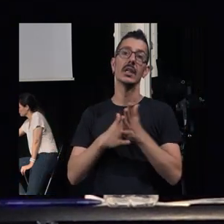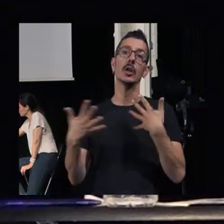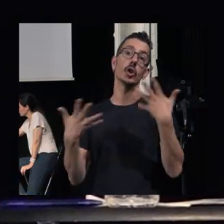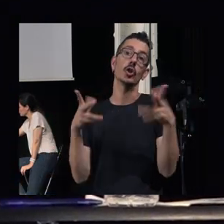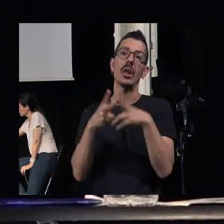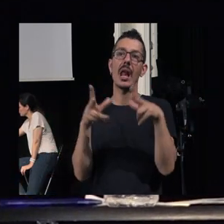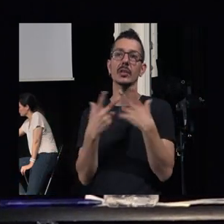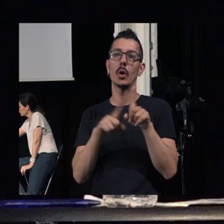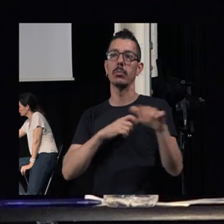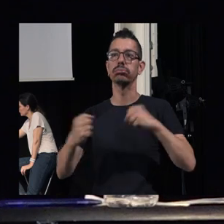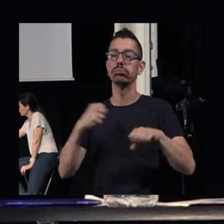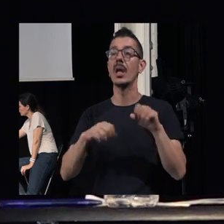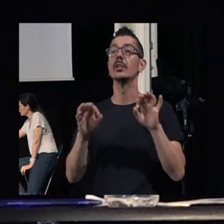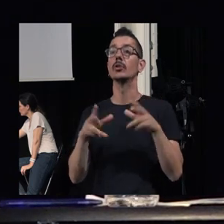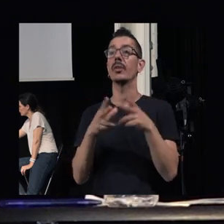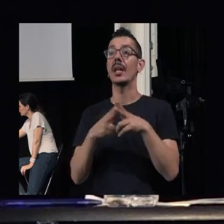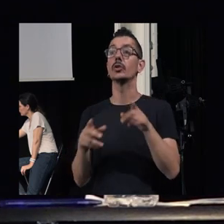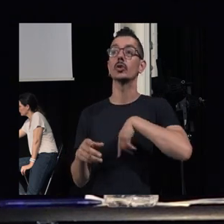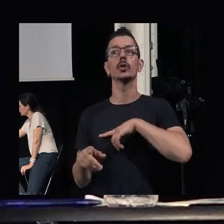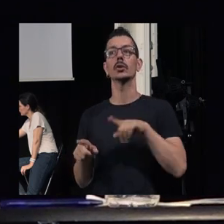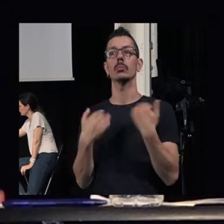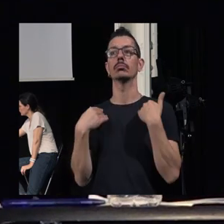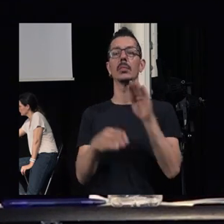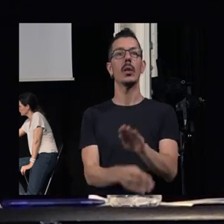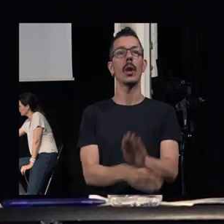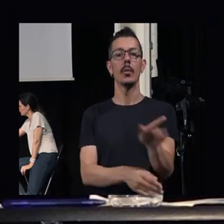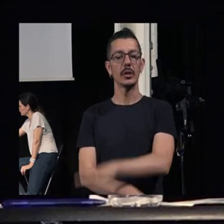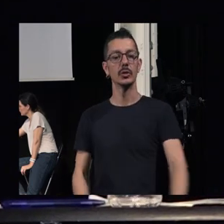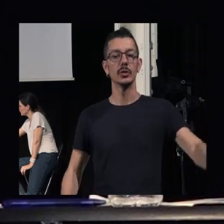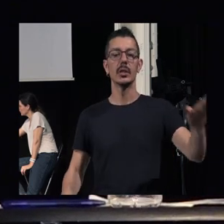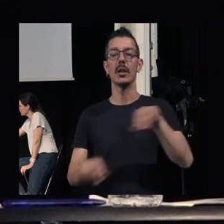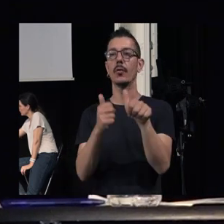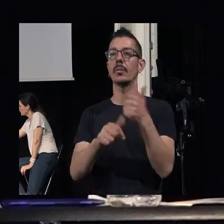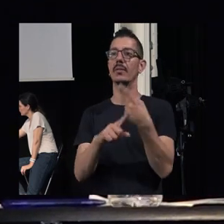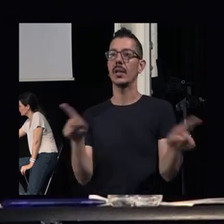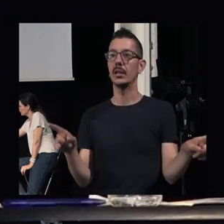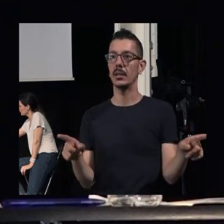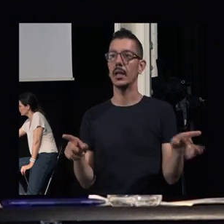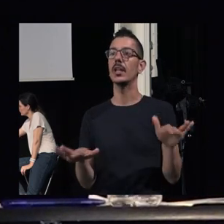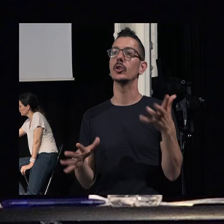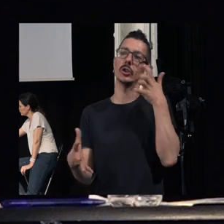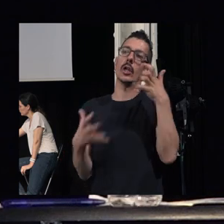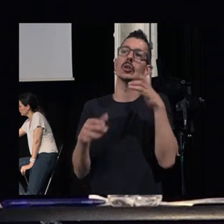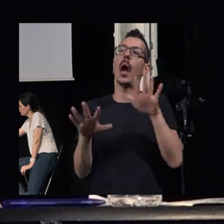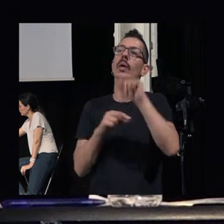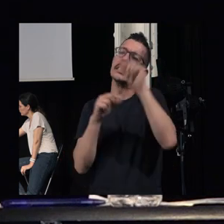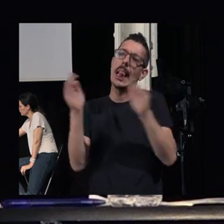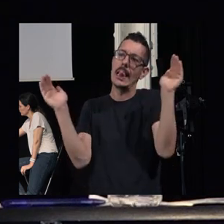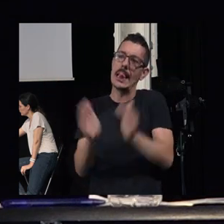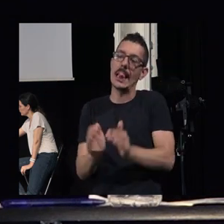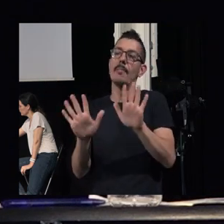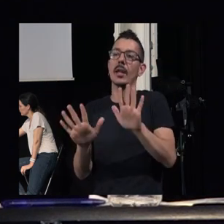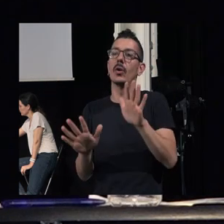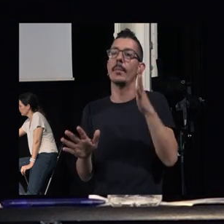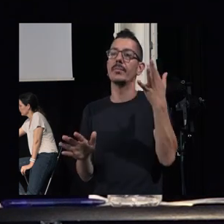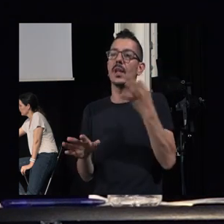a las criaturas de forma diferente, y eso también se nota, aunque a pequeña escala, ¿no? Pero habría que